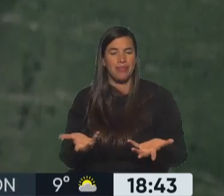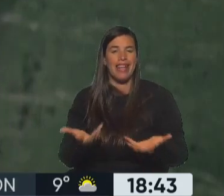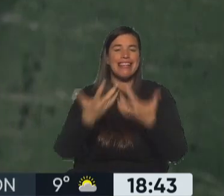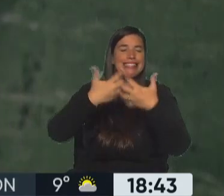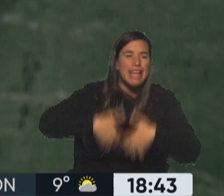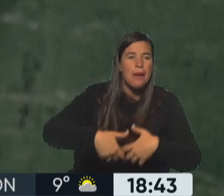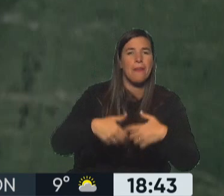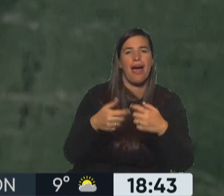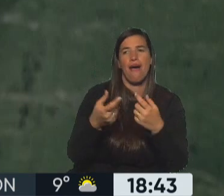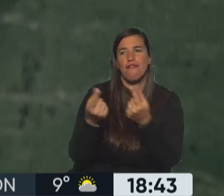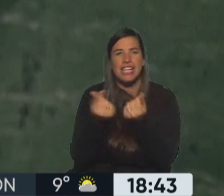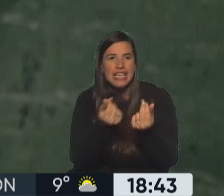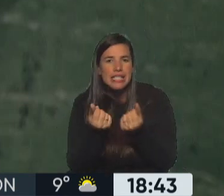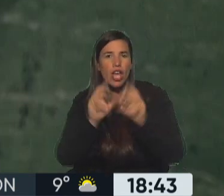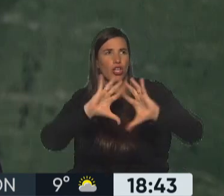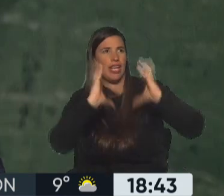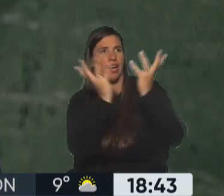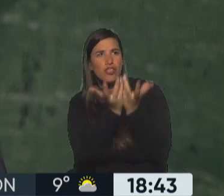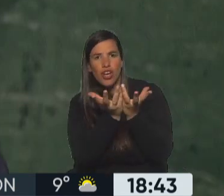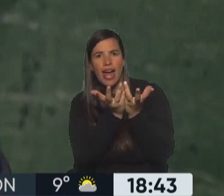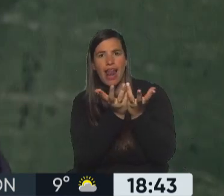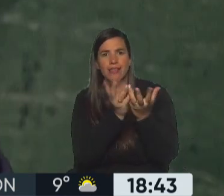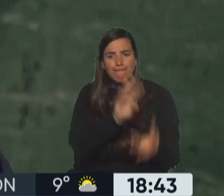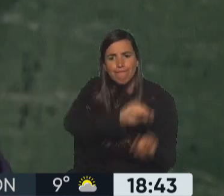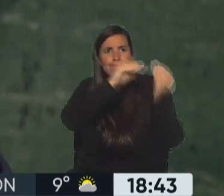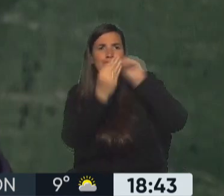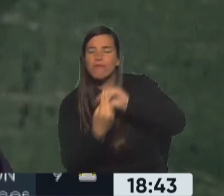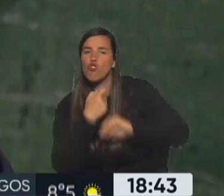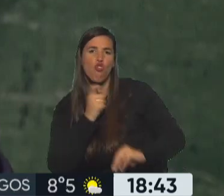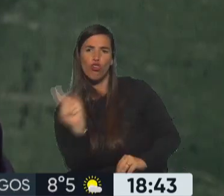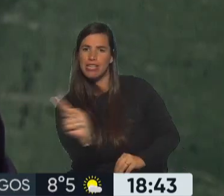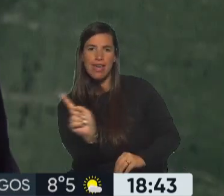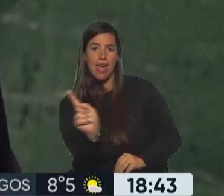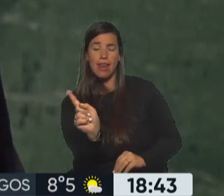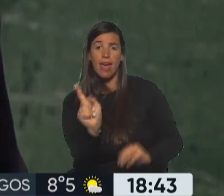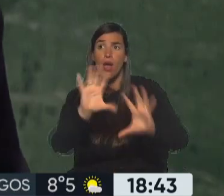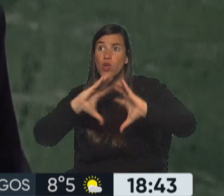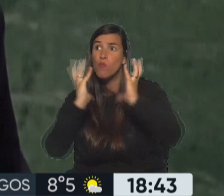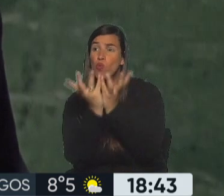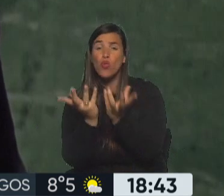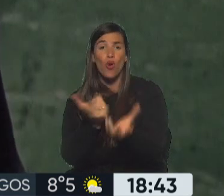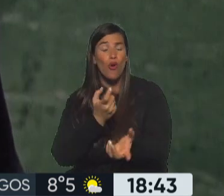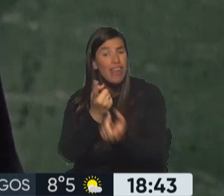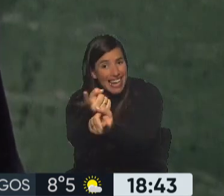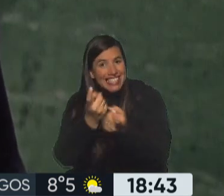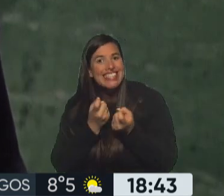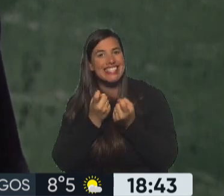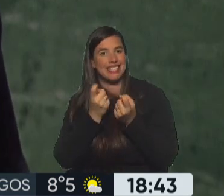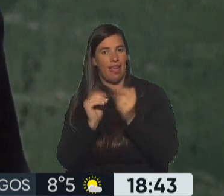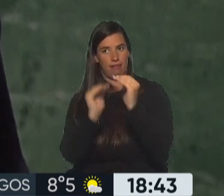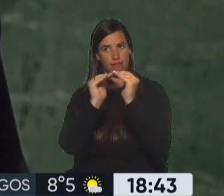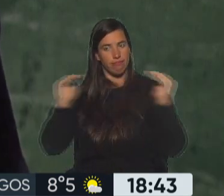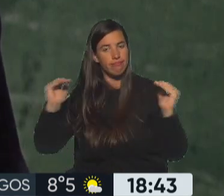no demuestra voluntad de adaptarse a un mundo que requiere recobrar la equidad que ha perdido.